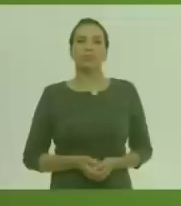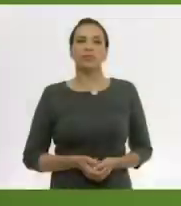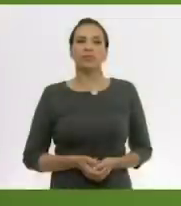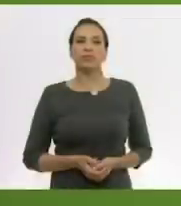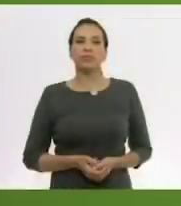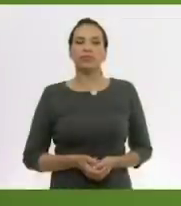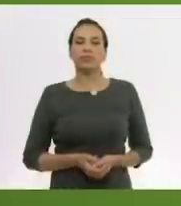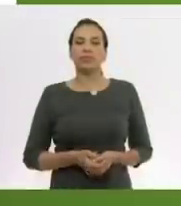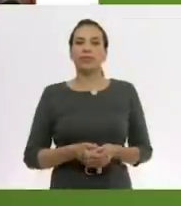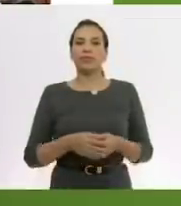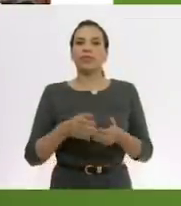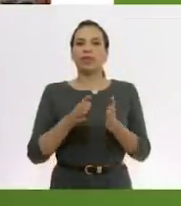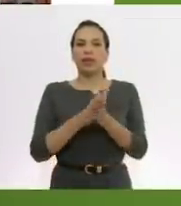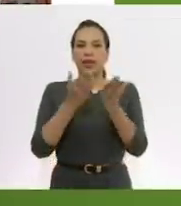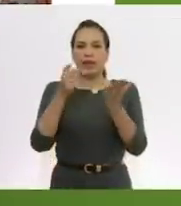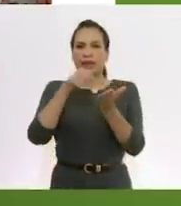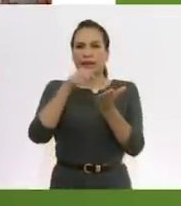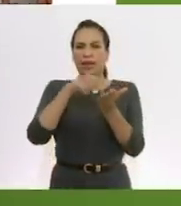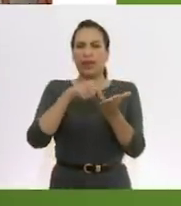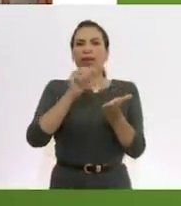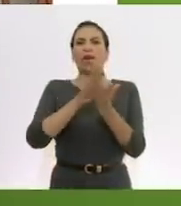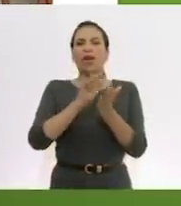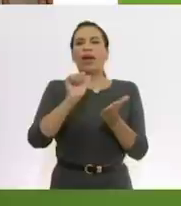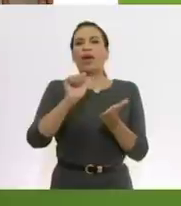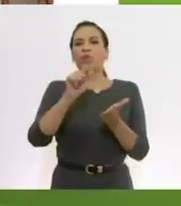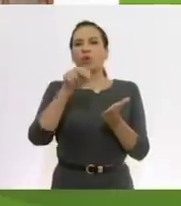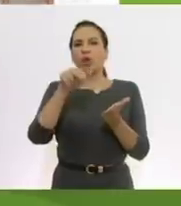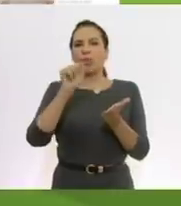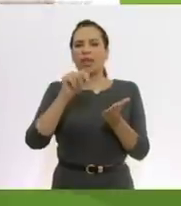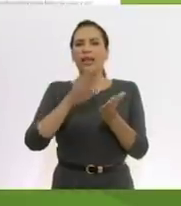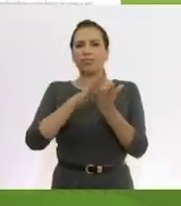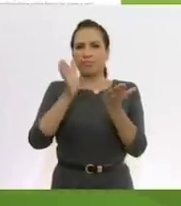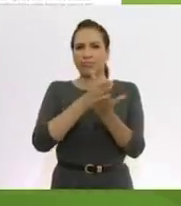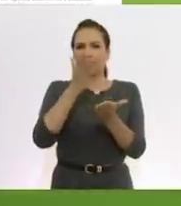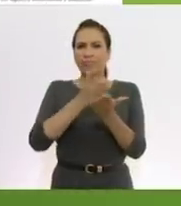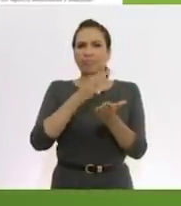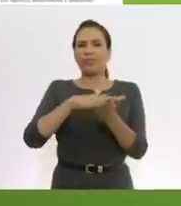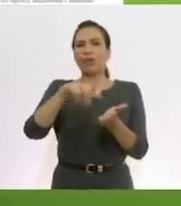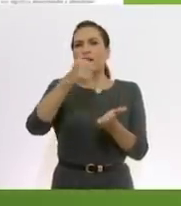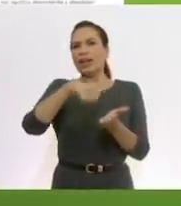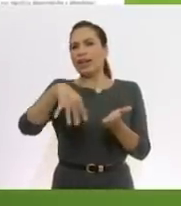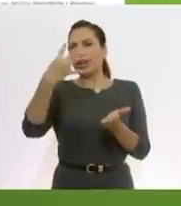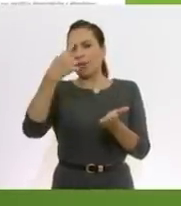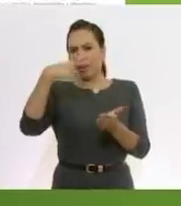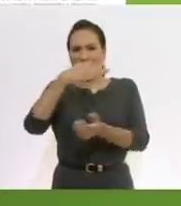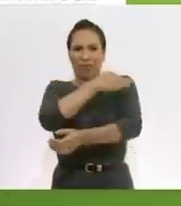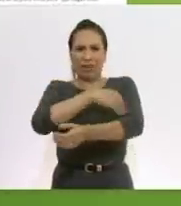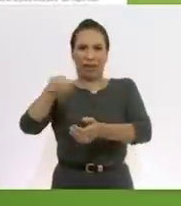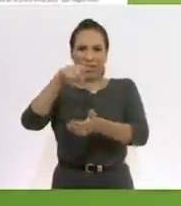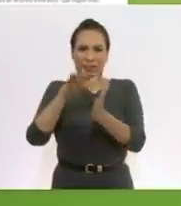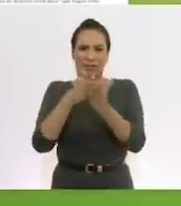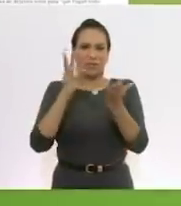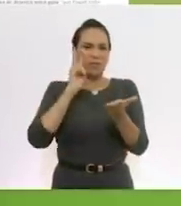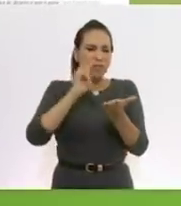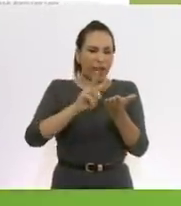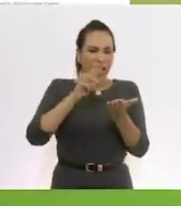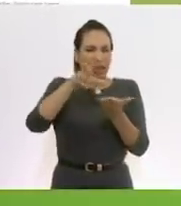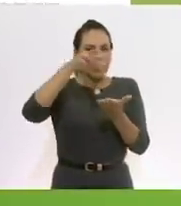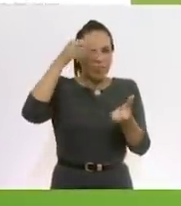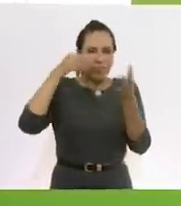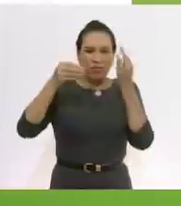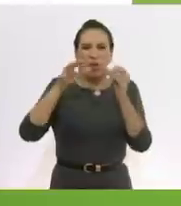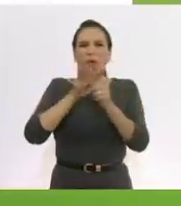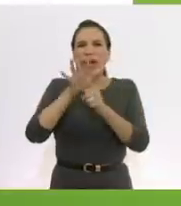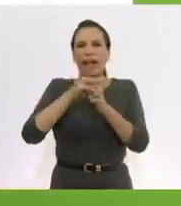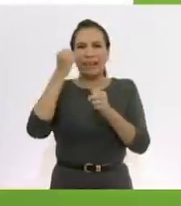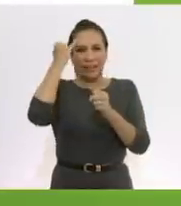En el apartado Autonomía, páginas 11 a 14 del libro para las familias, pueden rescatar ideas acerca de cómo